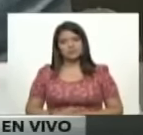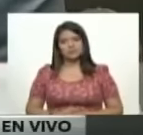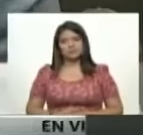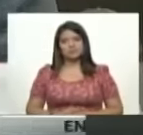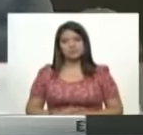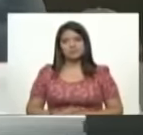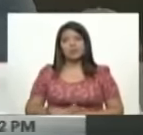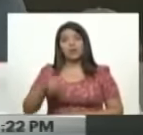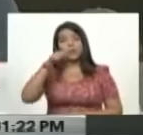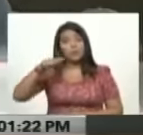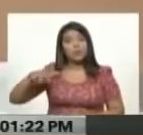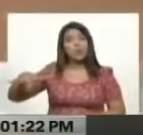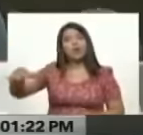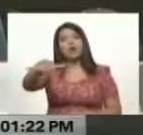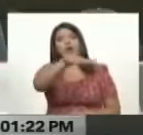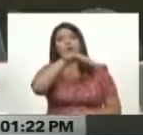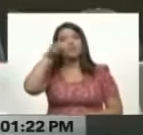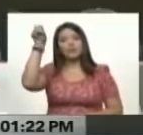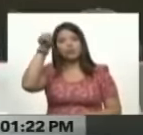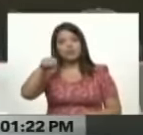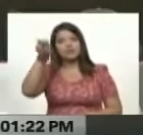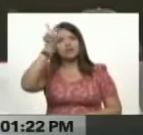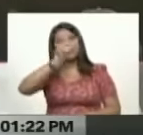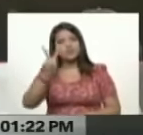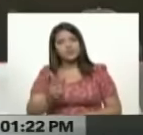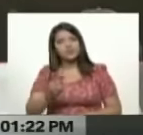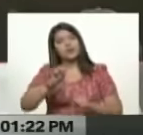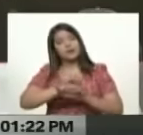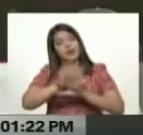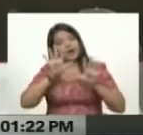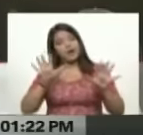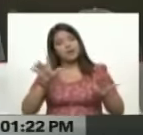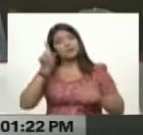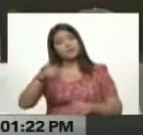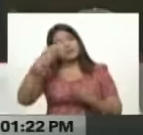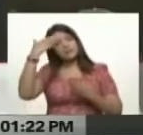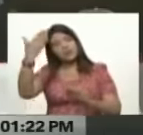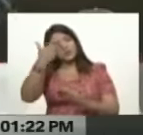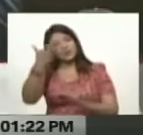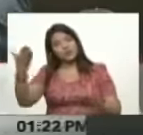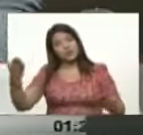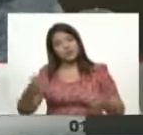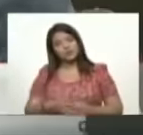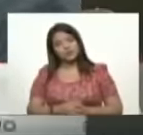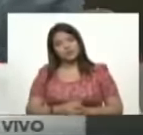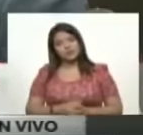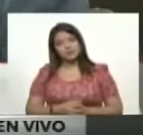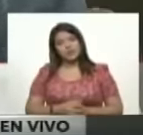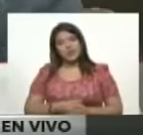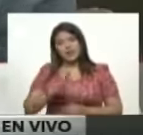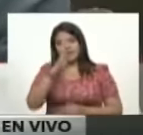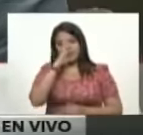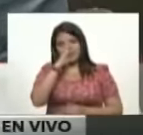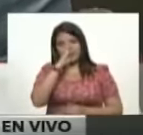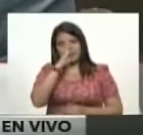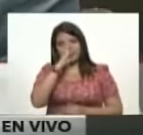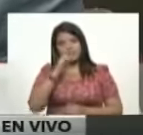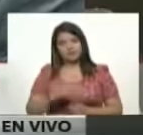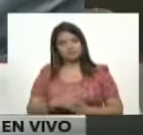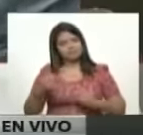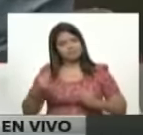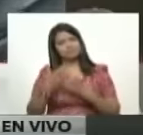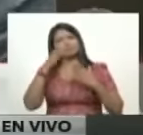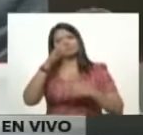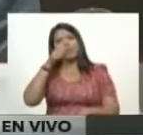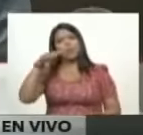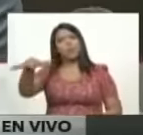al pueblo de nuestra Venezuela y por supuesto saludo a nuestro estado Barinas, al bravo pueblo de